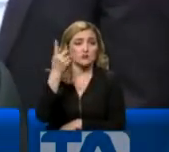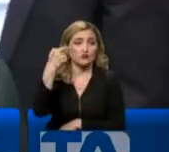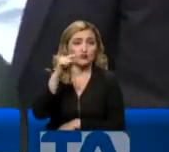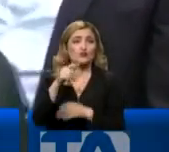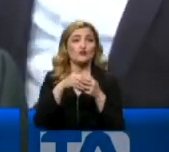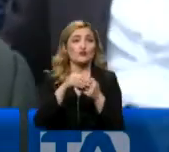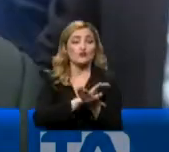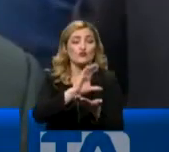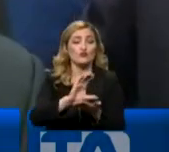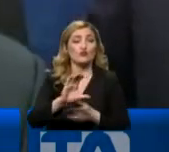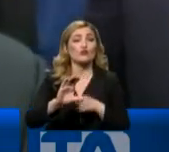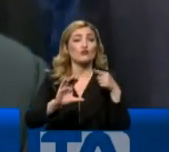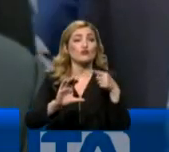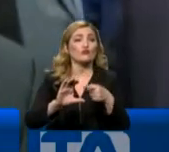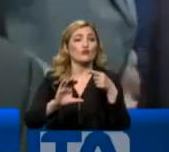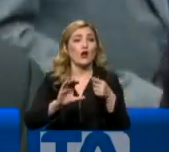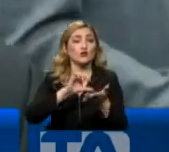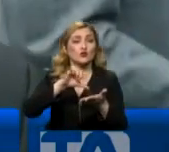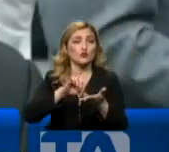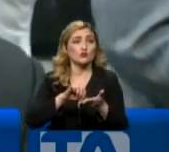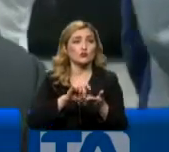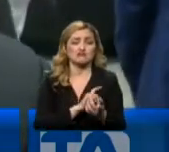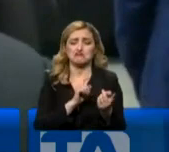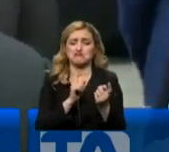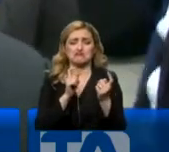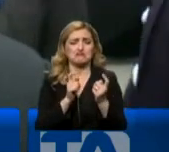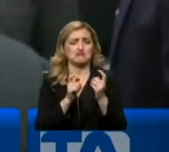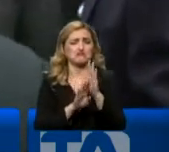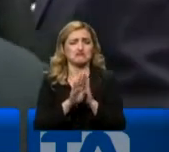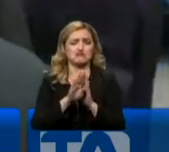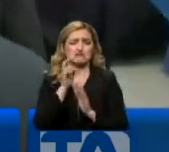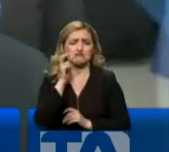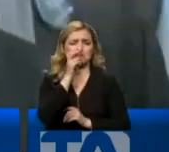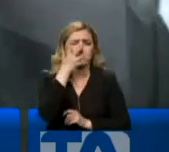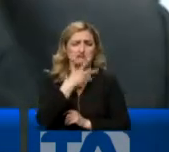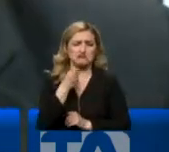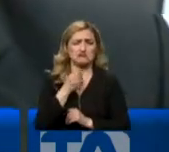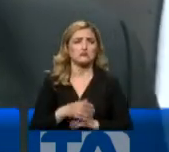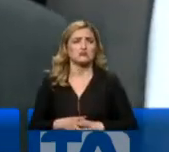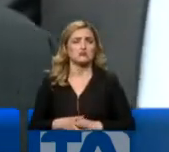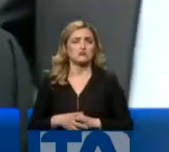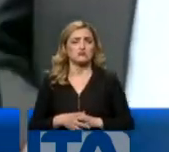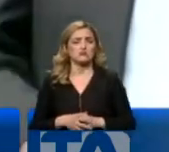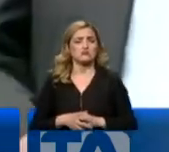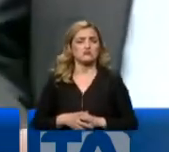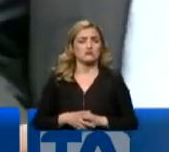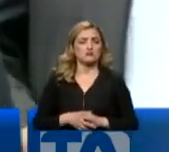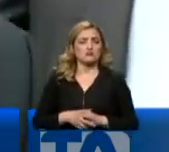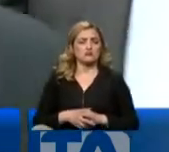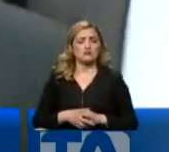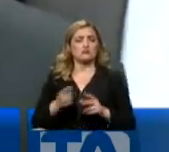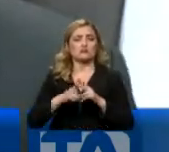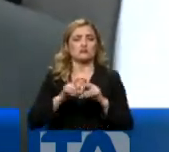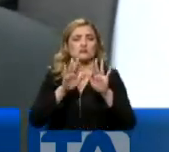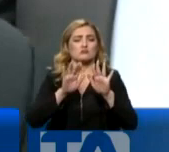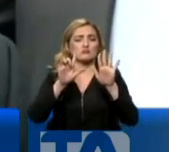de dólares para buscar que nuestras ciudades se conviertan en ciudades más atractivas turísticamente. Hoy se inició con las primeras 17